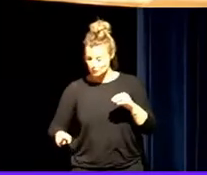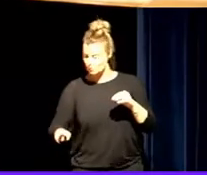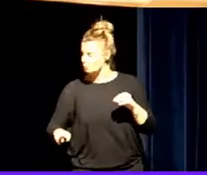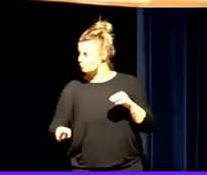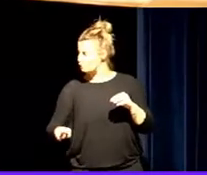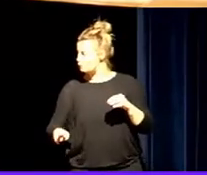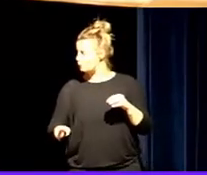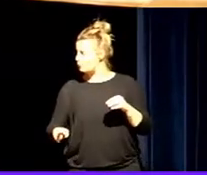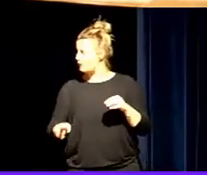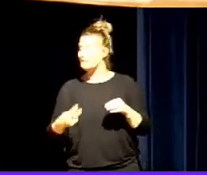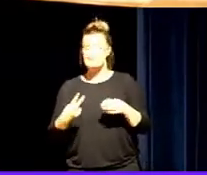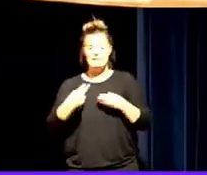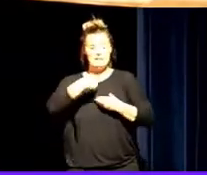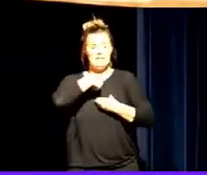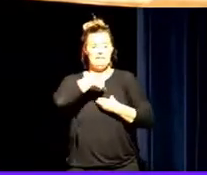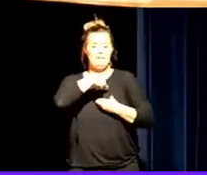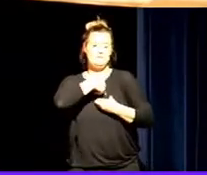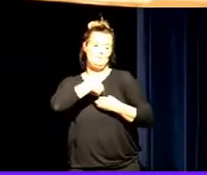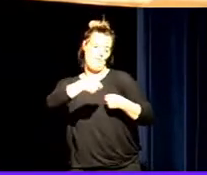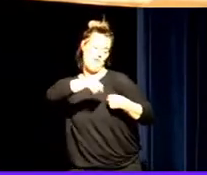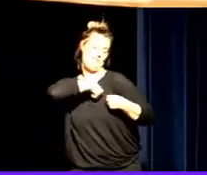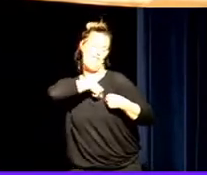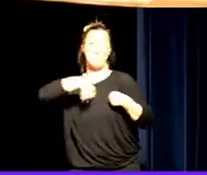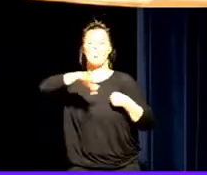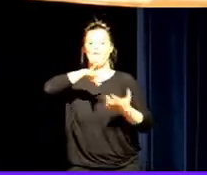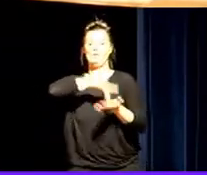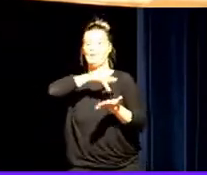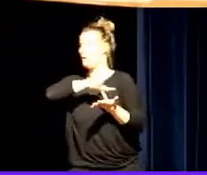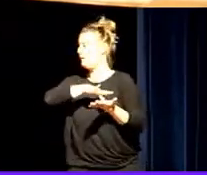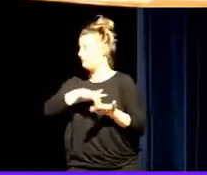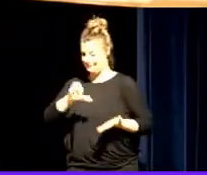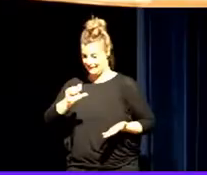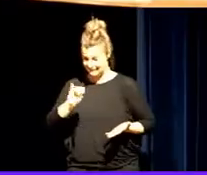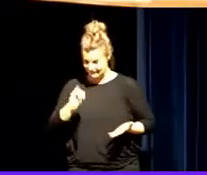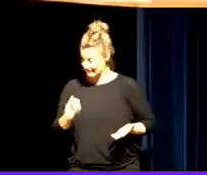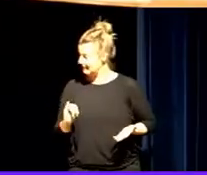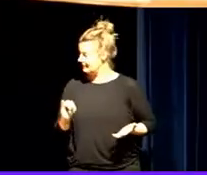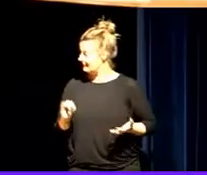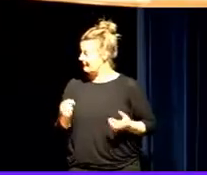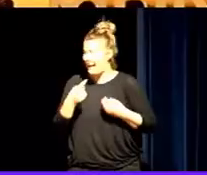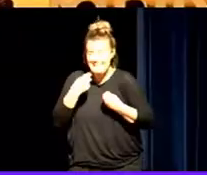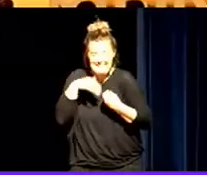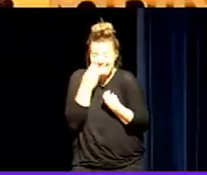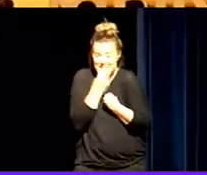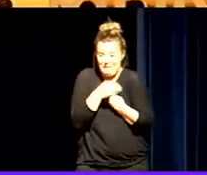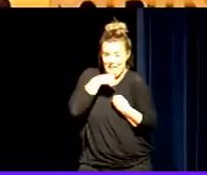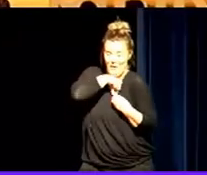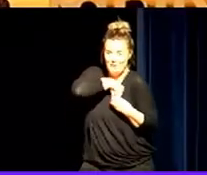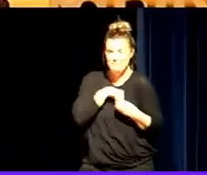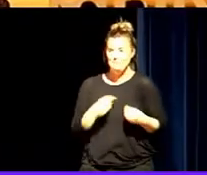tecnología, hay que enchufarlo donde toca, ¿no? ¿Sí? ¡Ay, qué desafío!